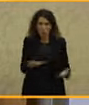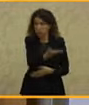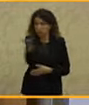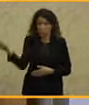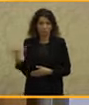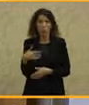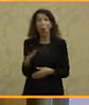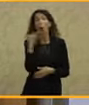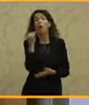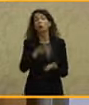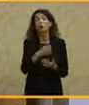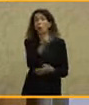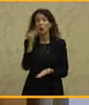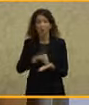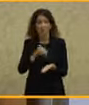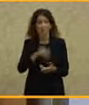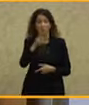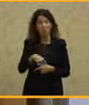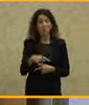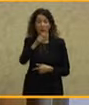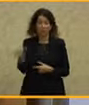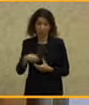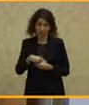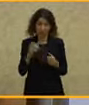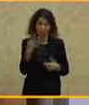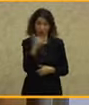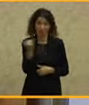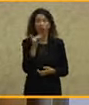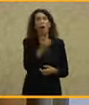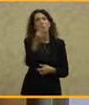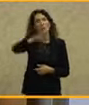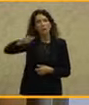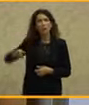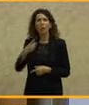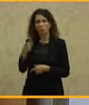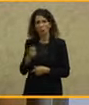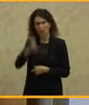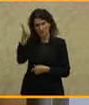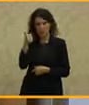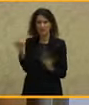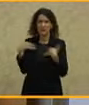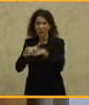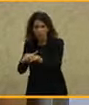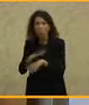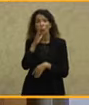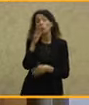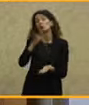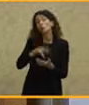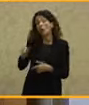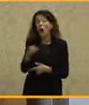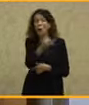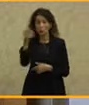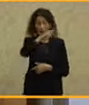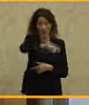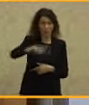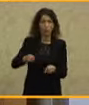demás. Ojalá estuviéramos algunas veces también los demás, ¿no? Pero hay otras personas que tienen más dificultades de integración, porque también hay